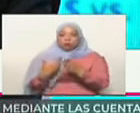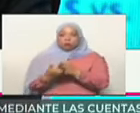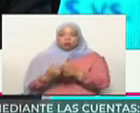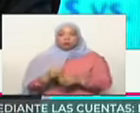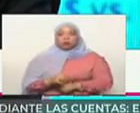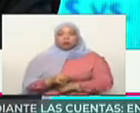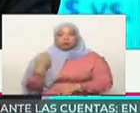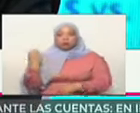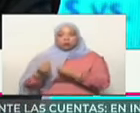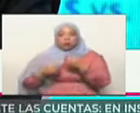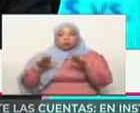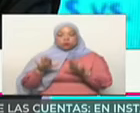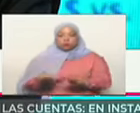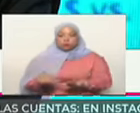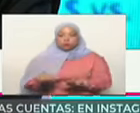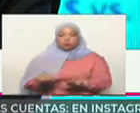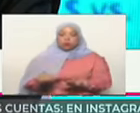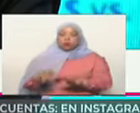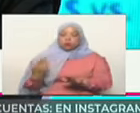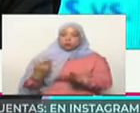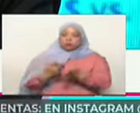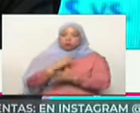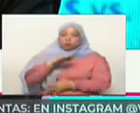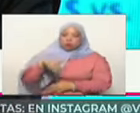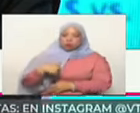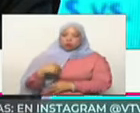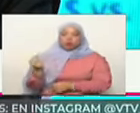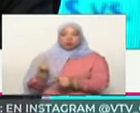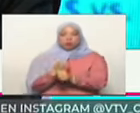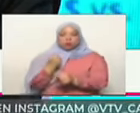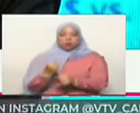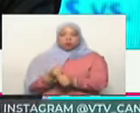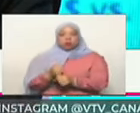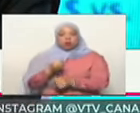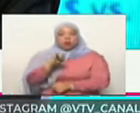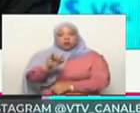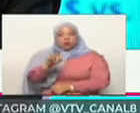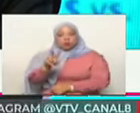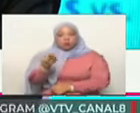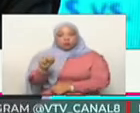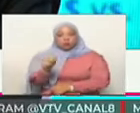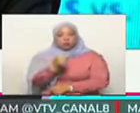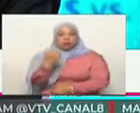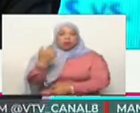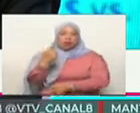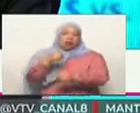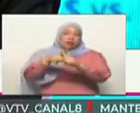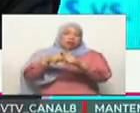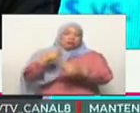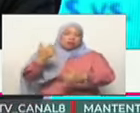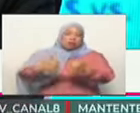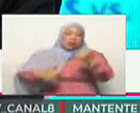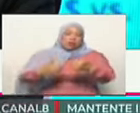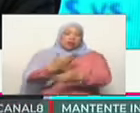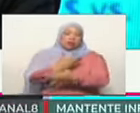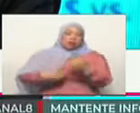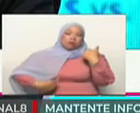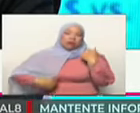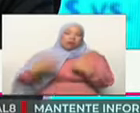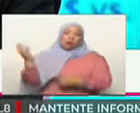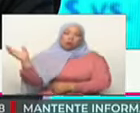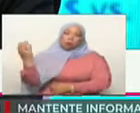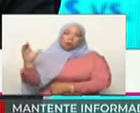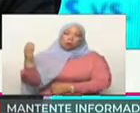lo que dejó el legado nefasto de Iván Duque. Nefasto para Colombia y nefasto para